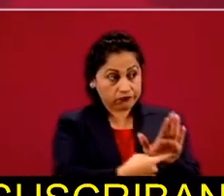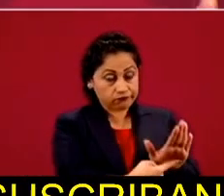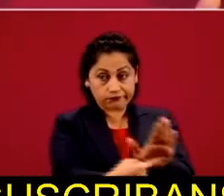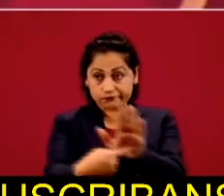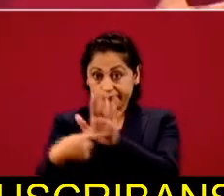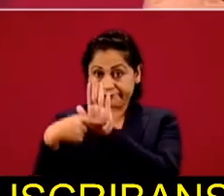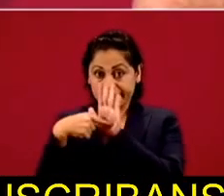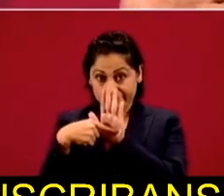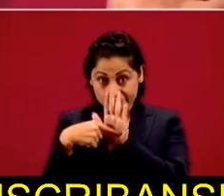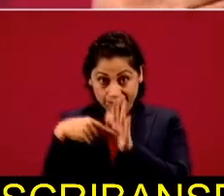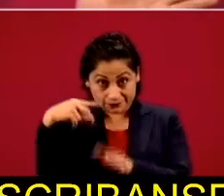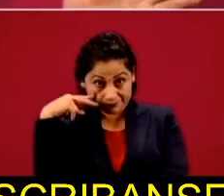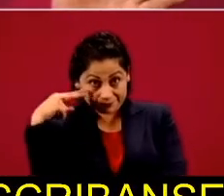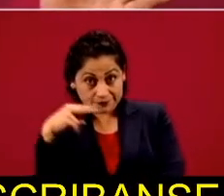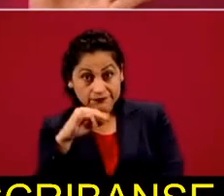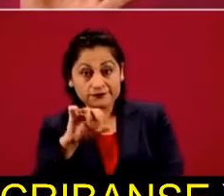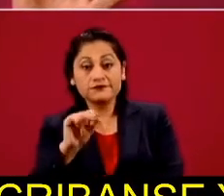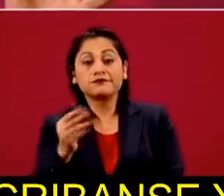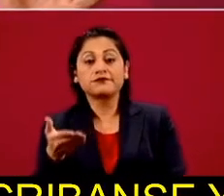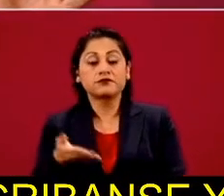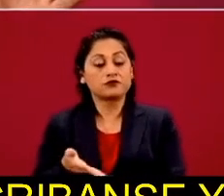Fue un proceso de degradación